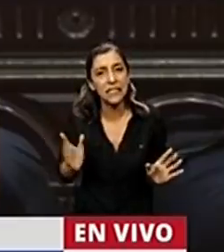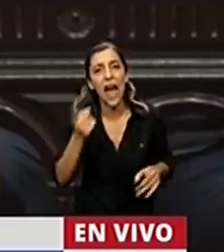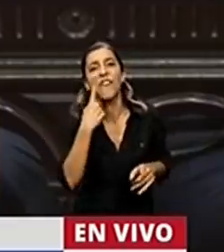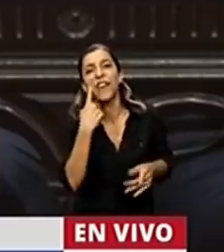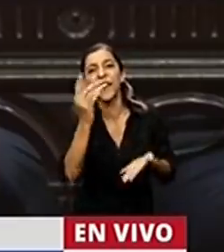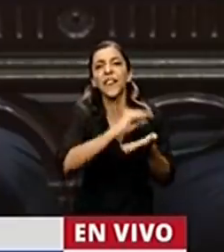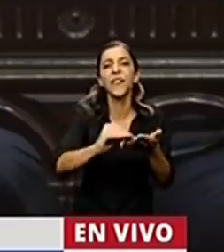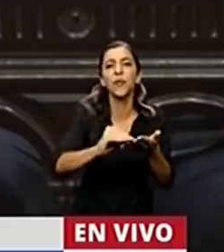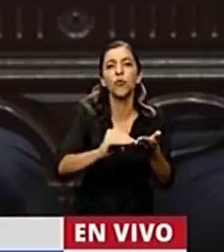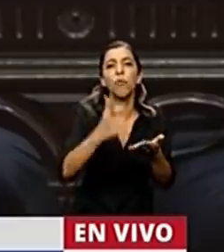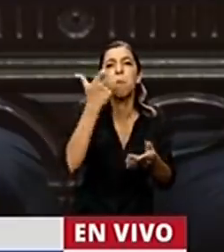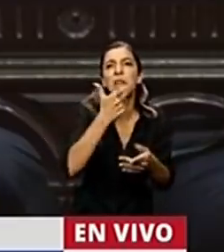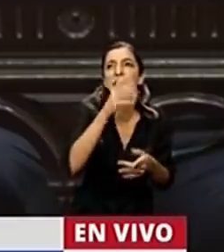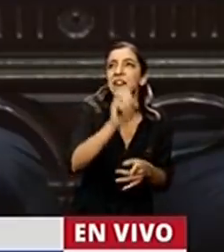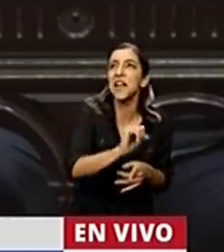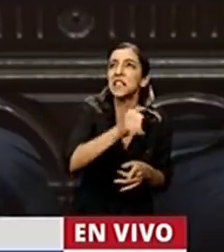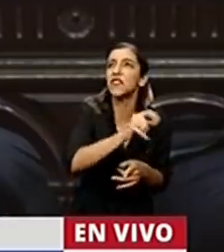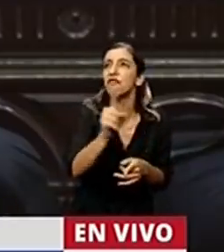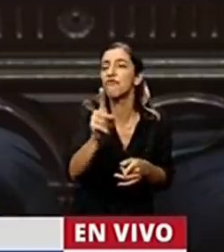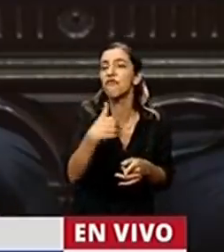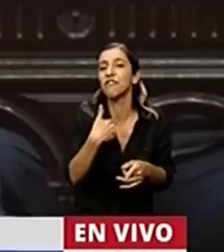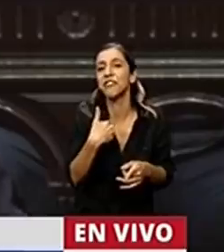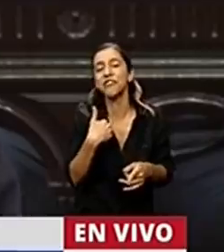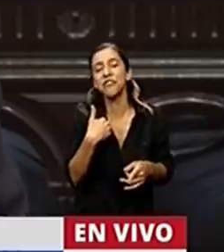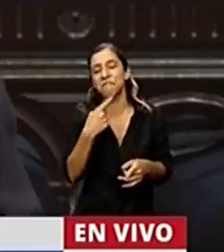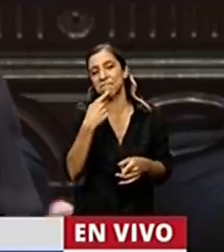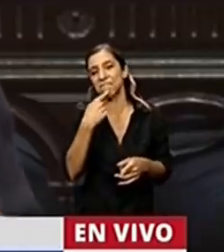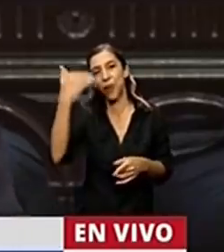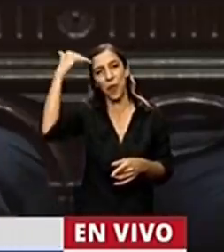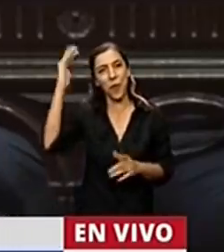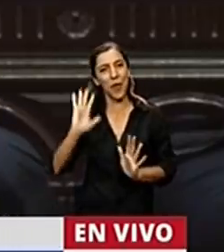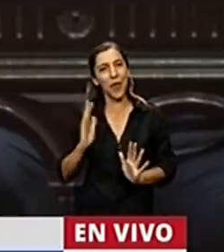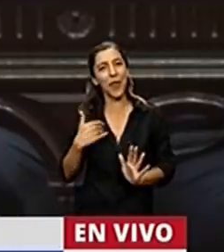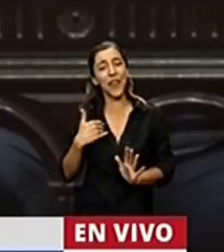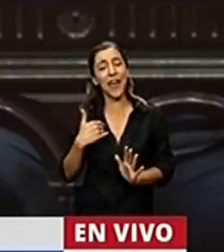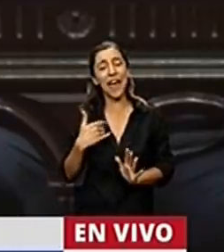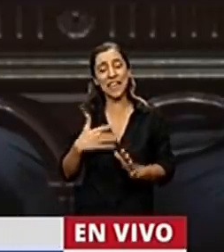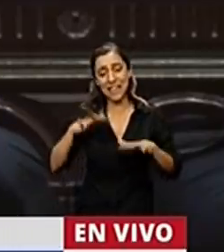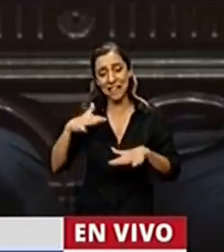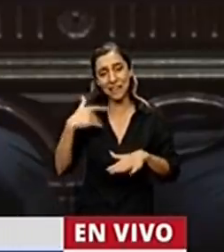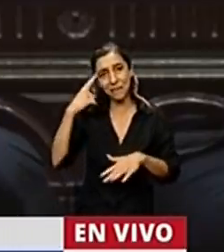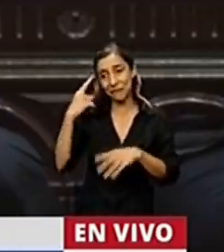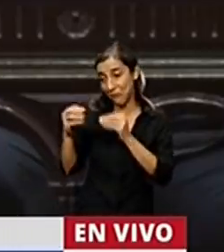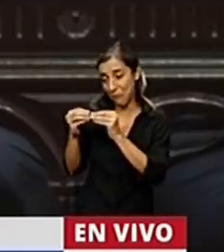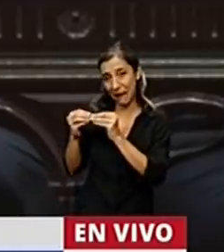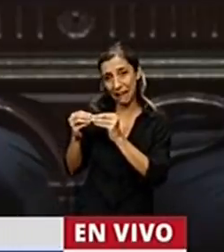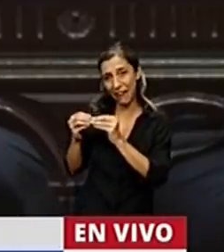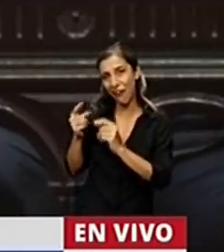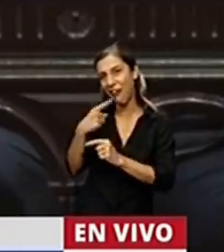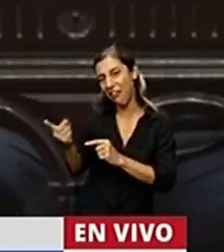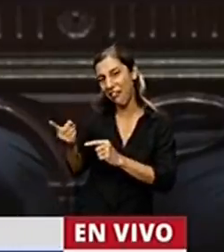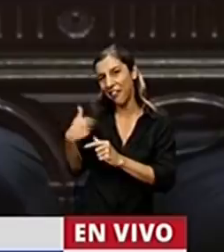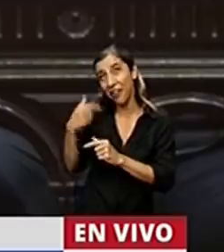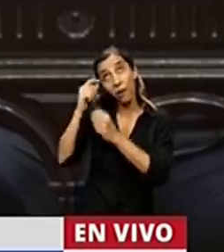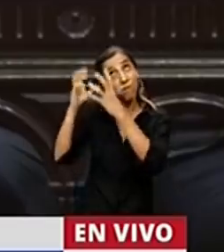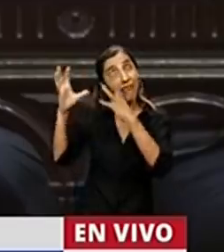piedra? Y dudaba. Y no sabía si compartirlo con las personas que milito y trabajo. Decirle,